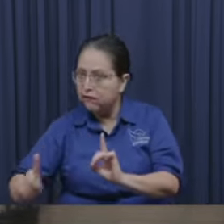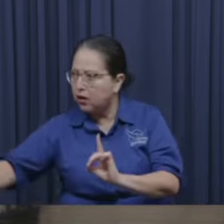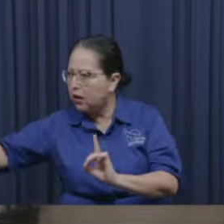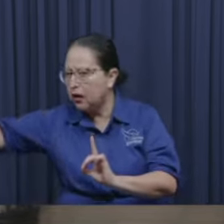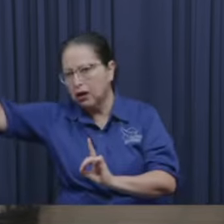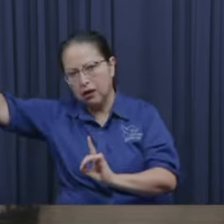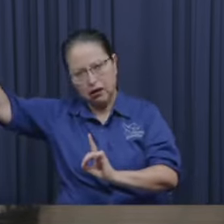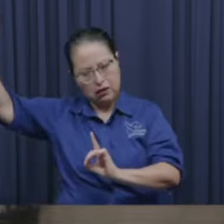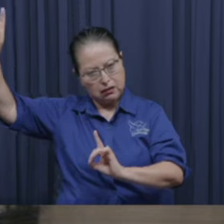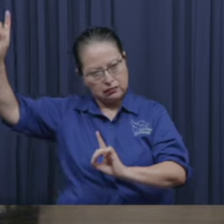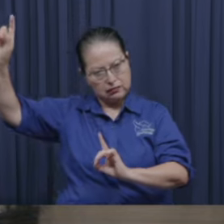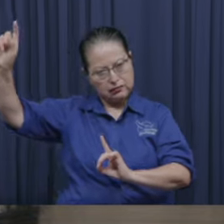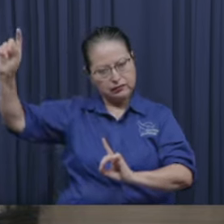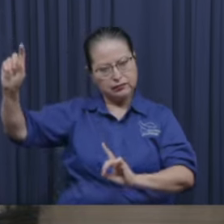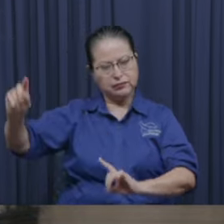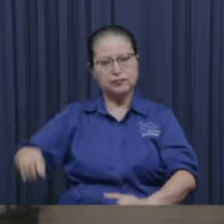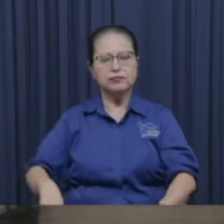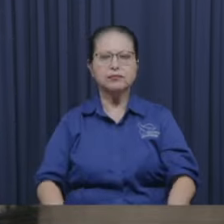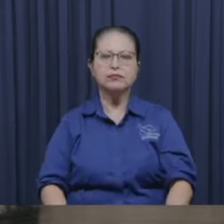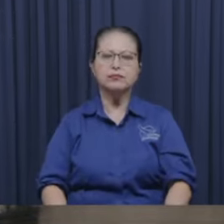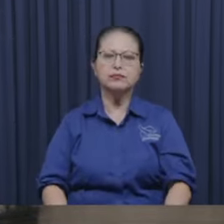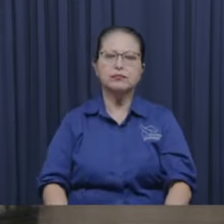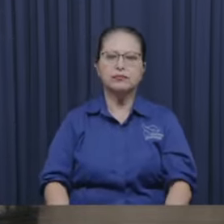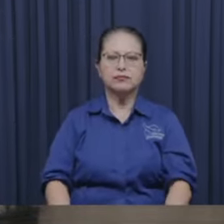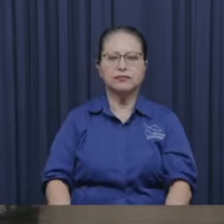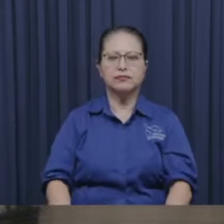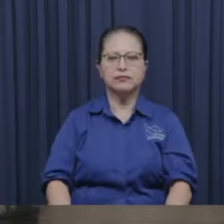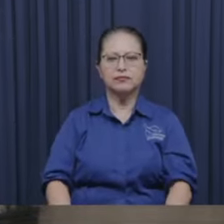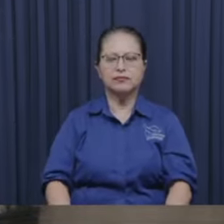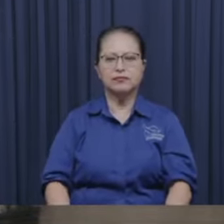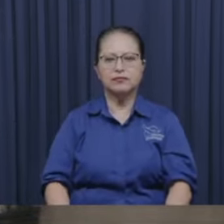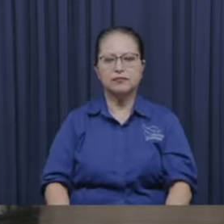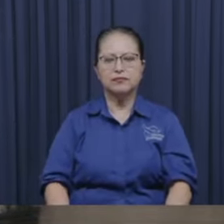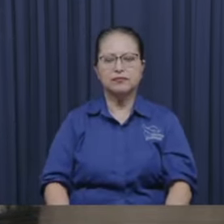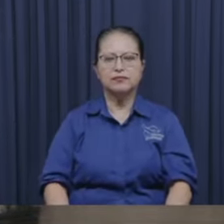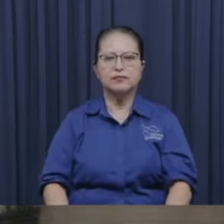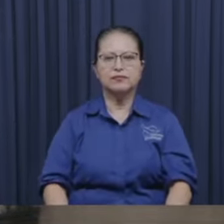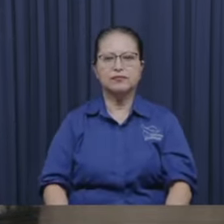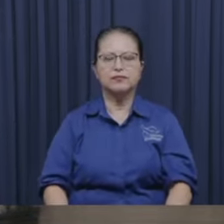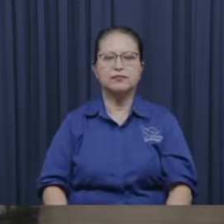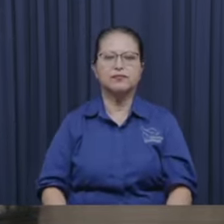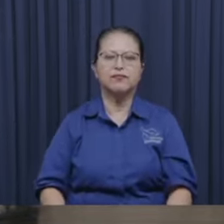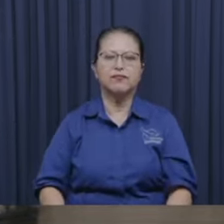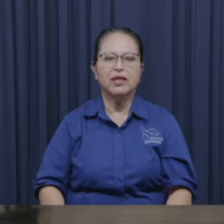o la lengua Oy hoy voy a comer